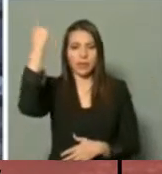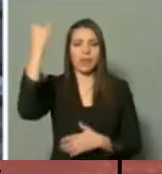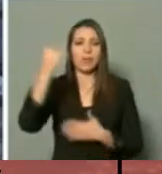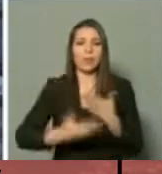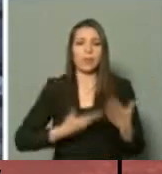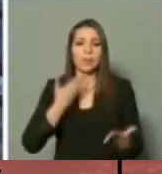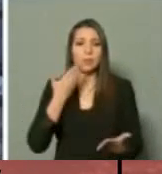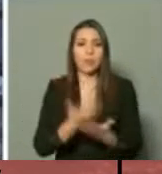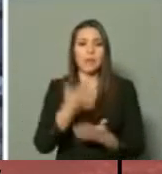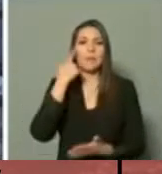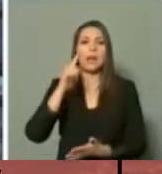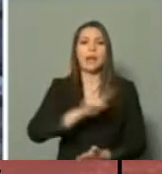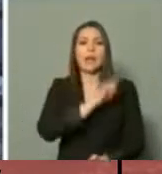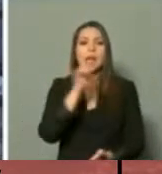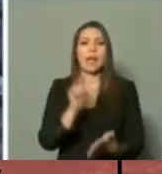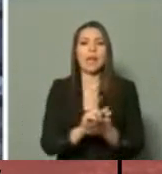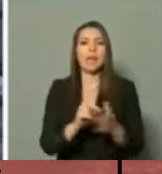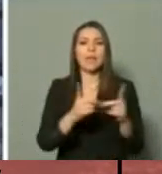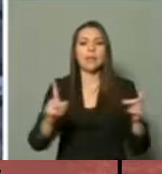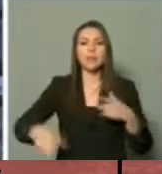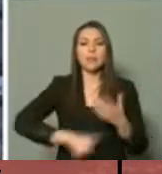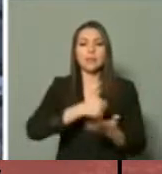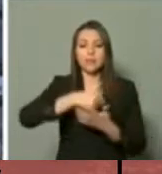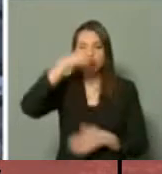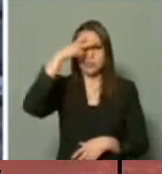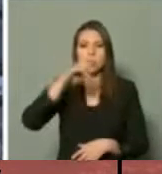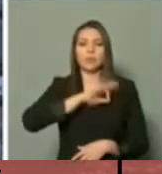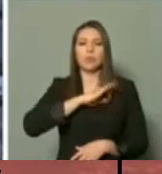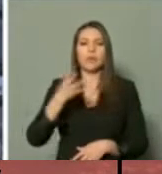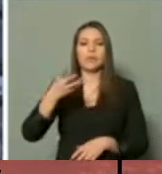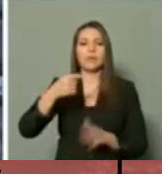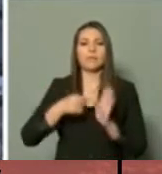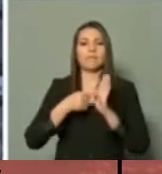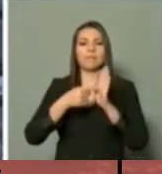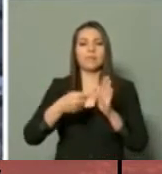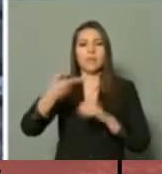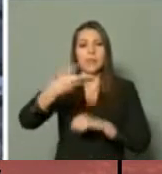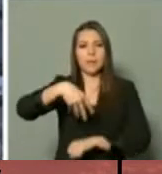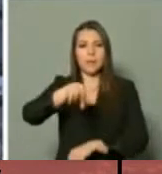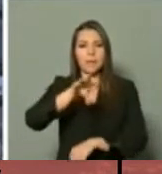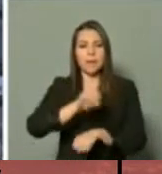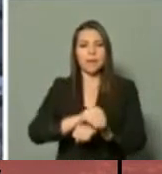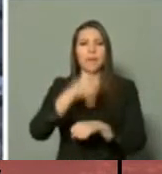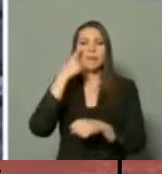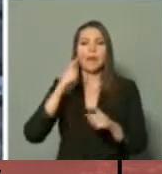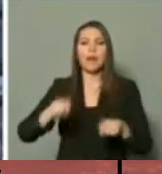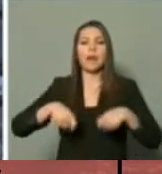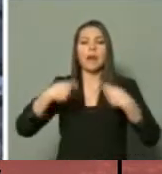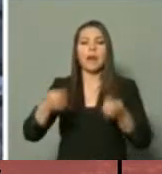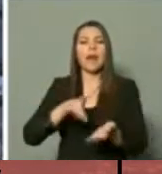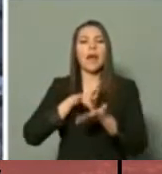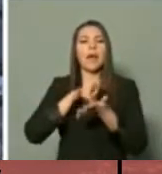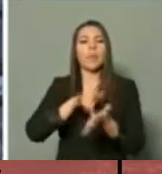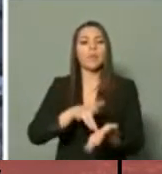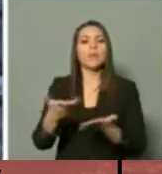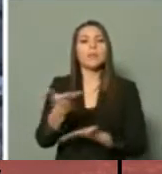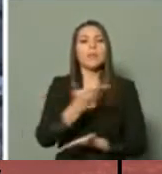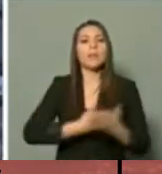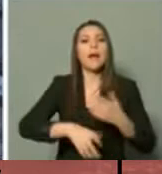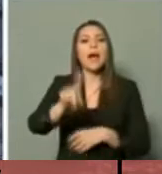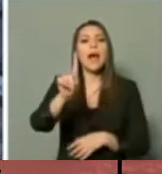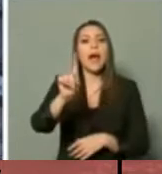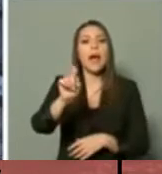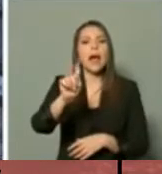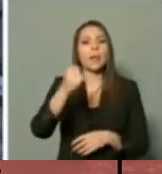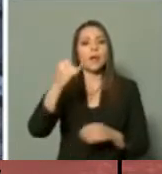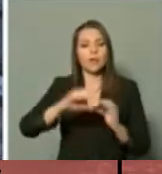Desarrollo Urbano de la Ciudad de México contemple un dictamen de factibilidad de servicios de agua y drenaje, para que cada